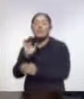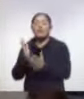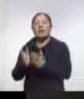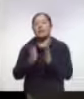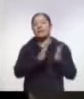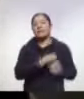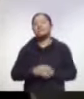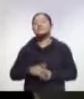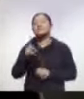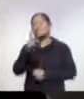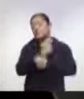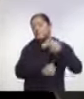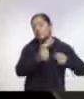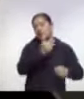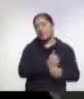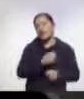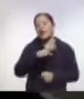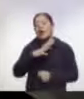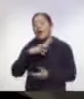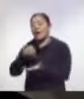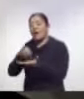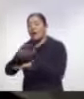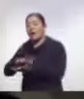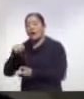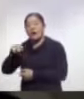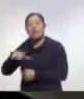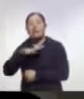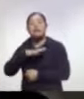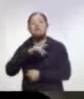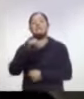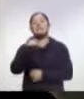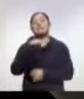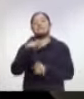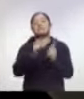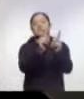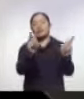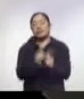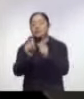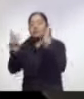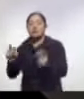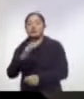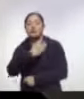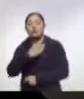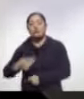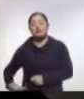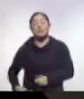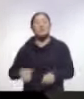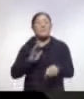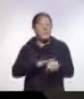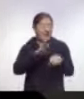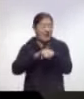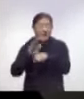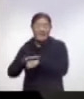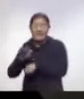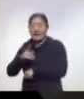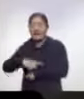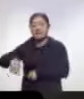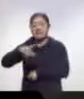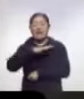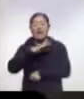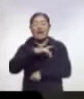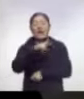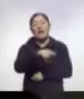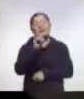señalar que el año pasado se instalaron de manera oficial 16 clubes ubicados en los municipios con mayor incidencia y prevalencia de casos de